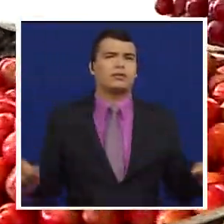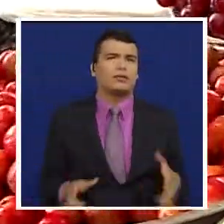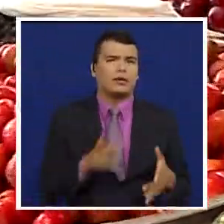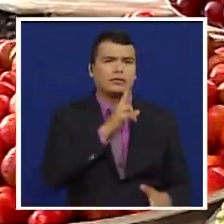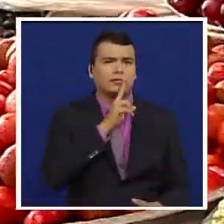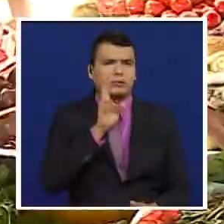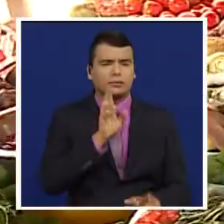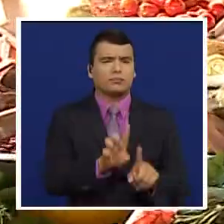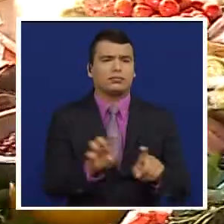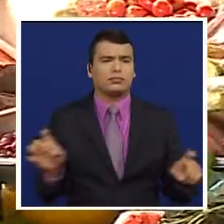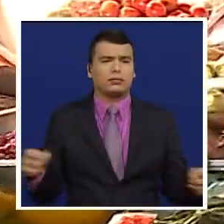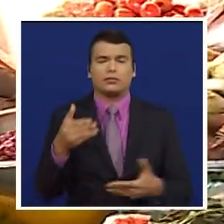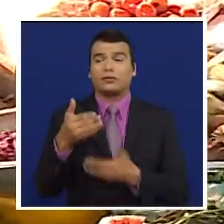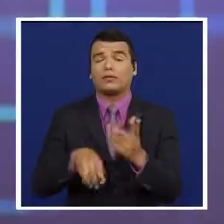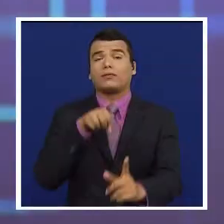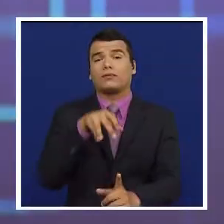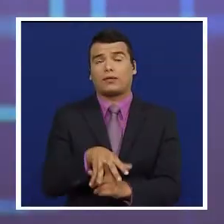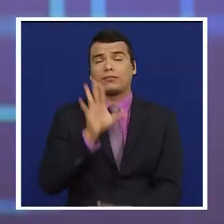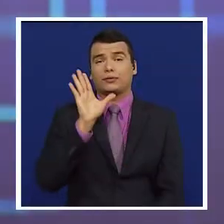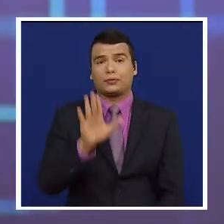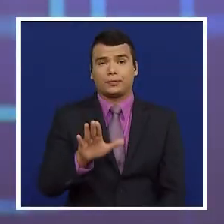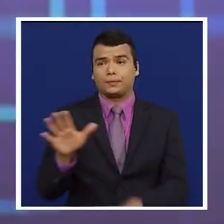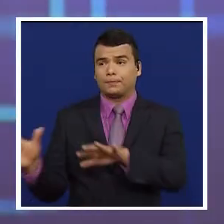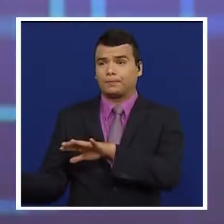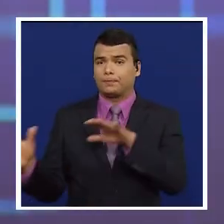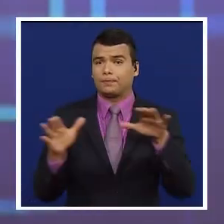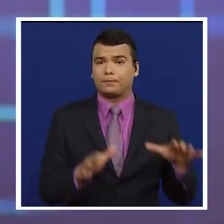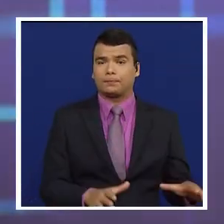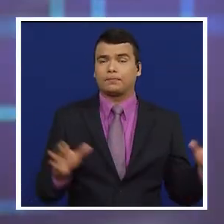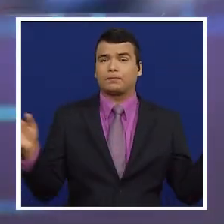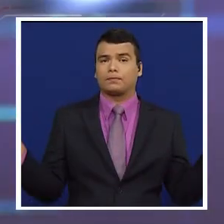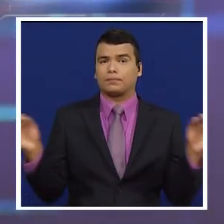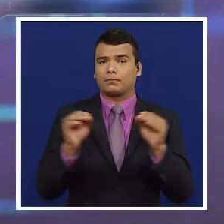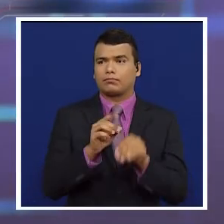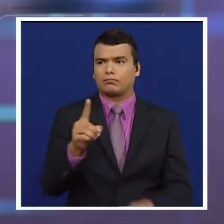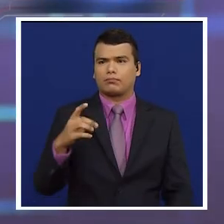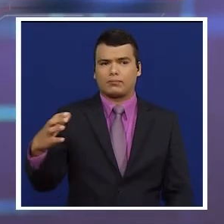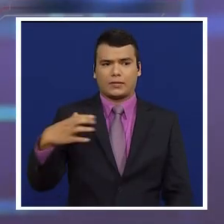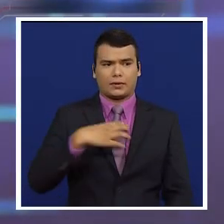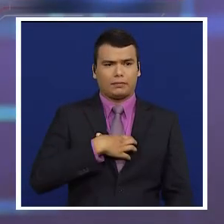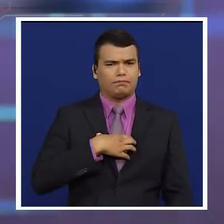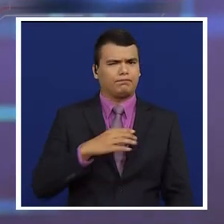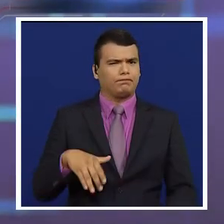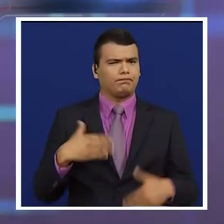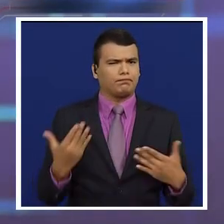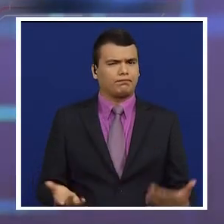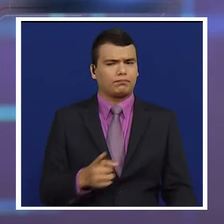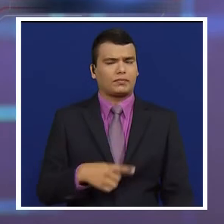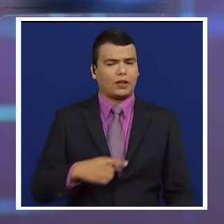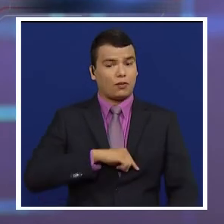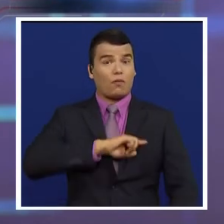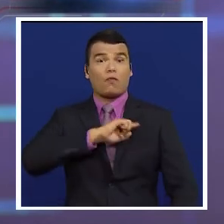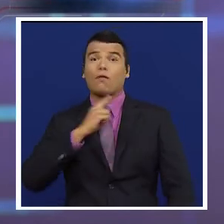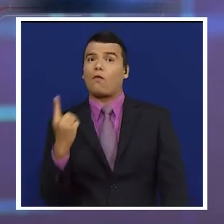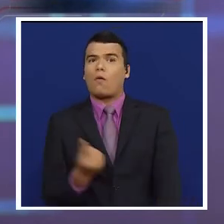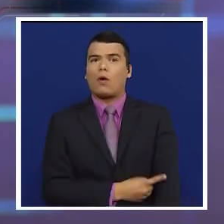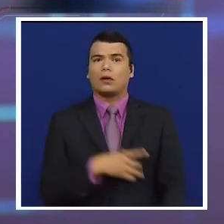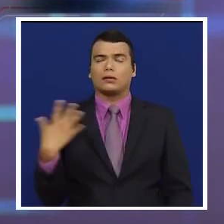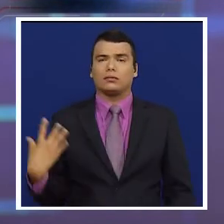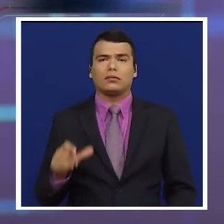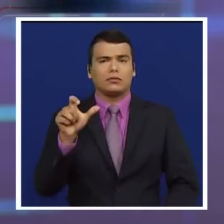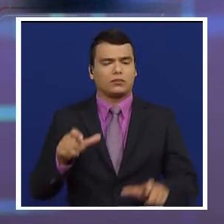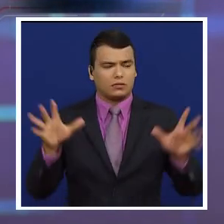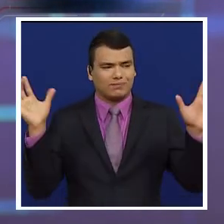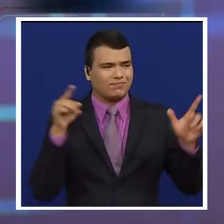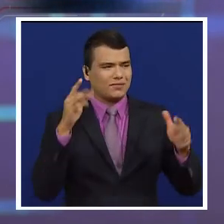de la región, continúan afectadas. Y los grandes campeones del valor son los conductores que se han arriesgado a salir a trabajar